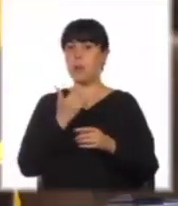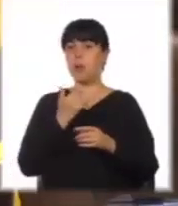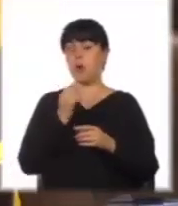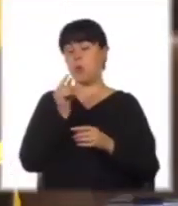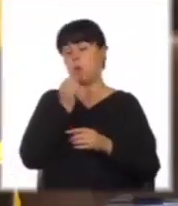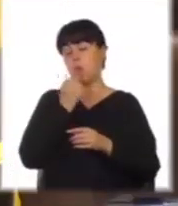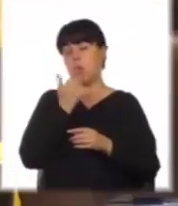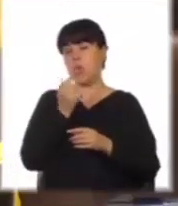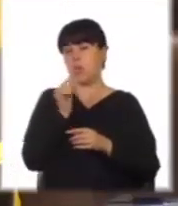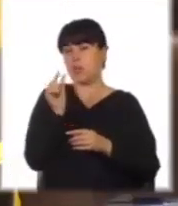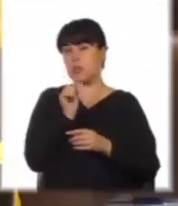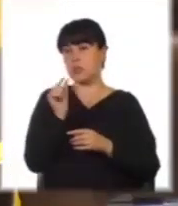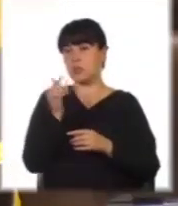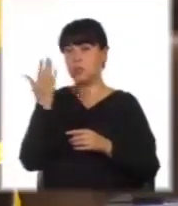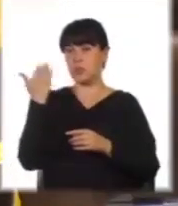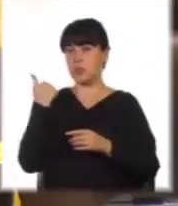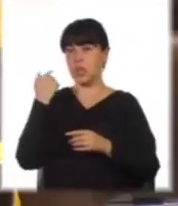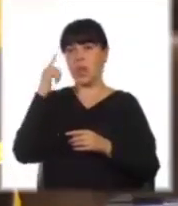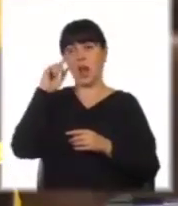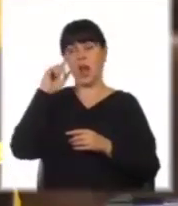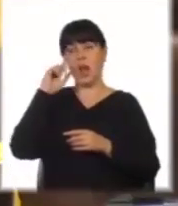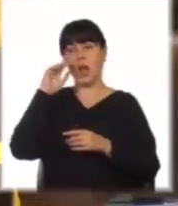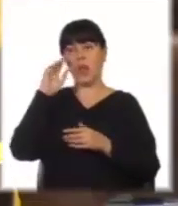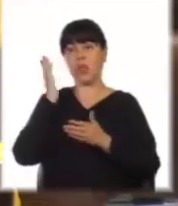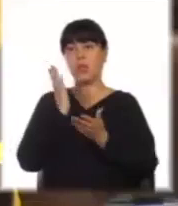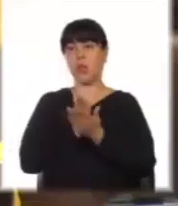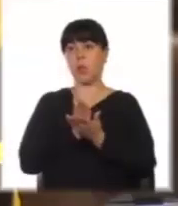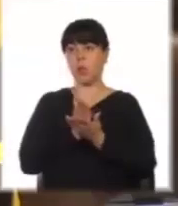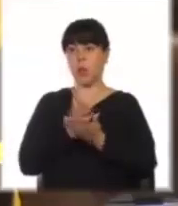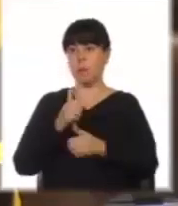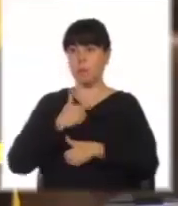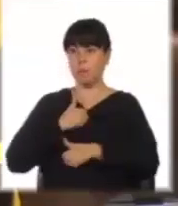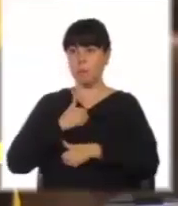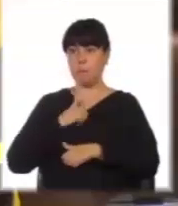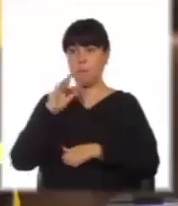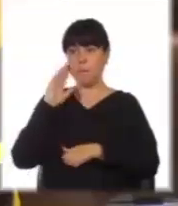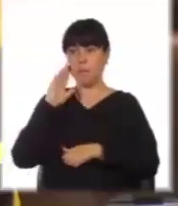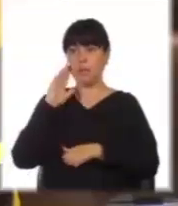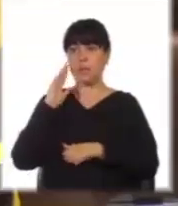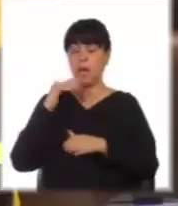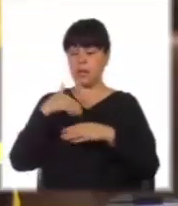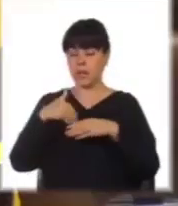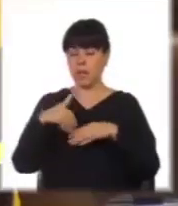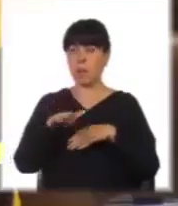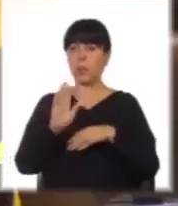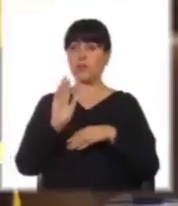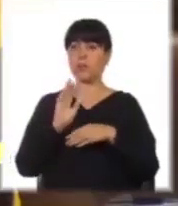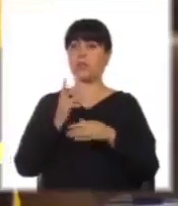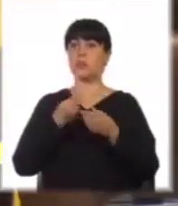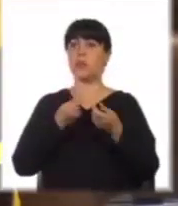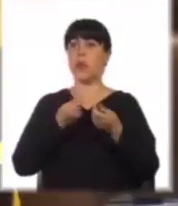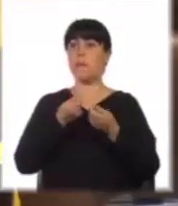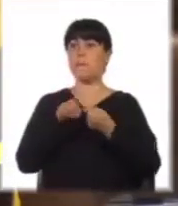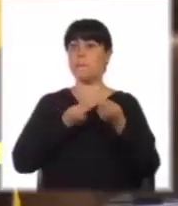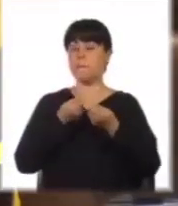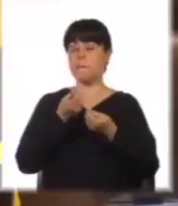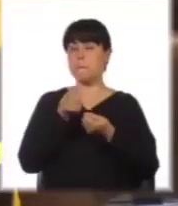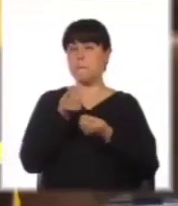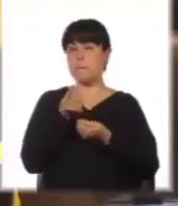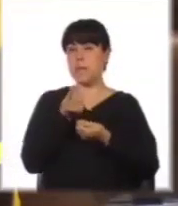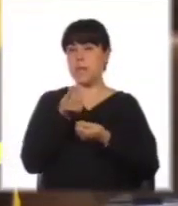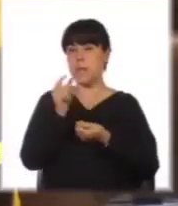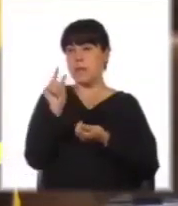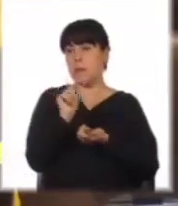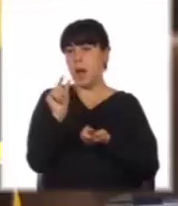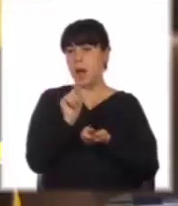ratito en la dictadura cívico-militar y también algunos años más. Es una prestación mínima del mismo